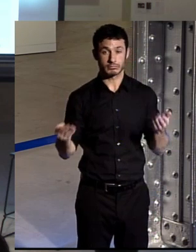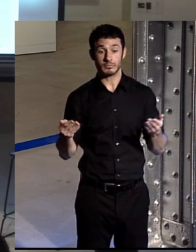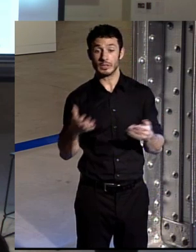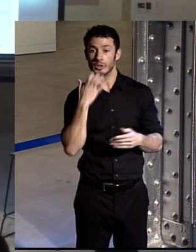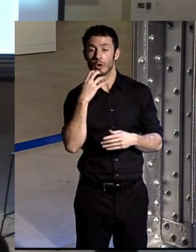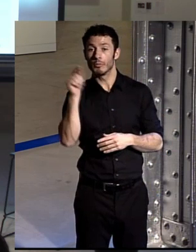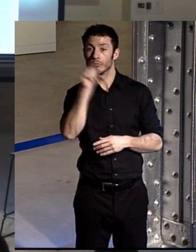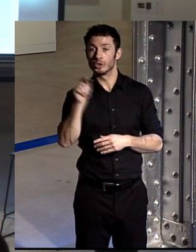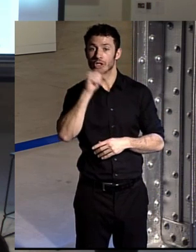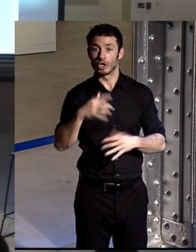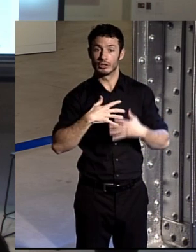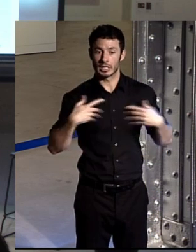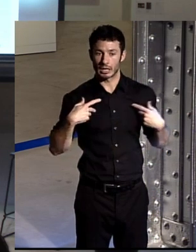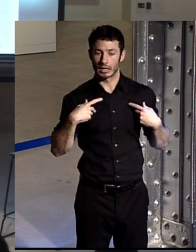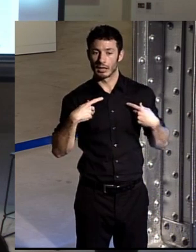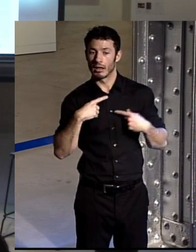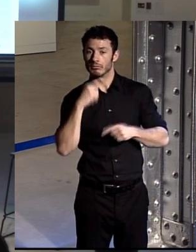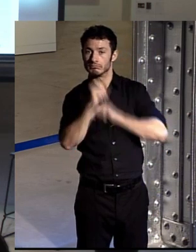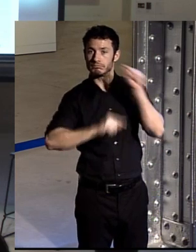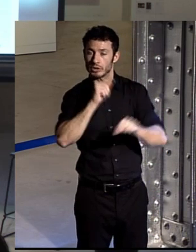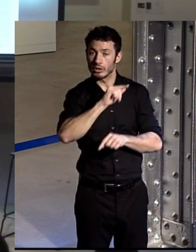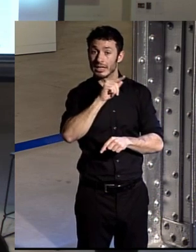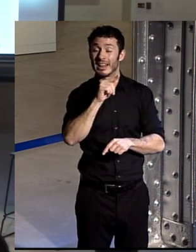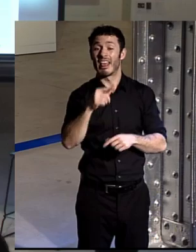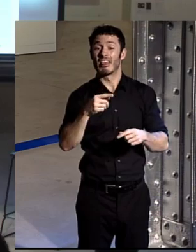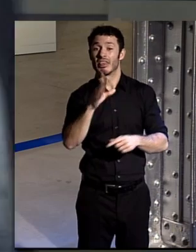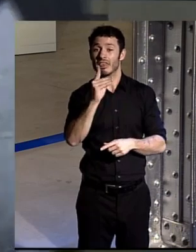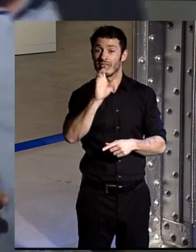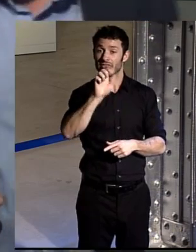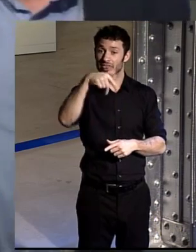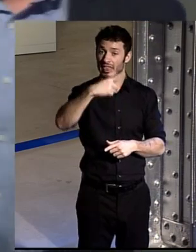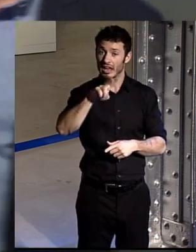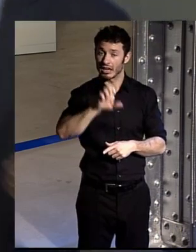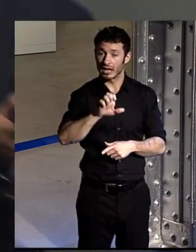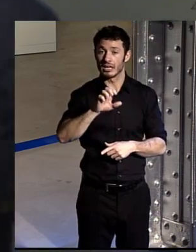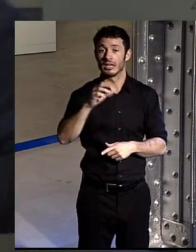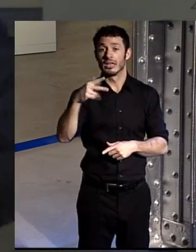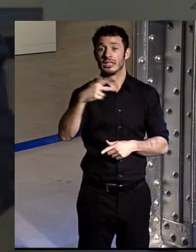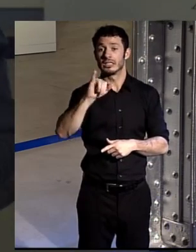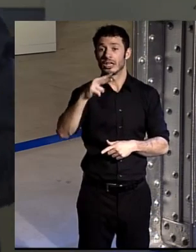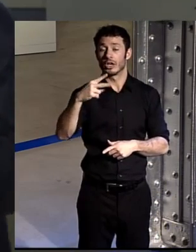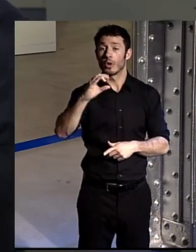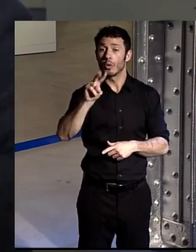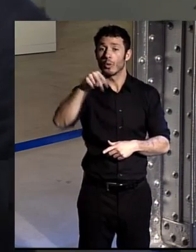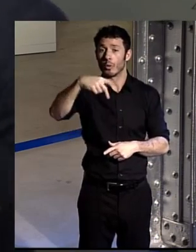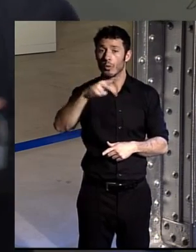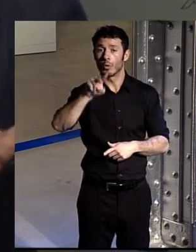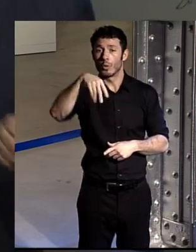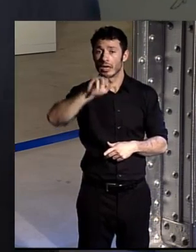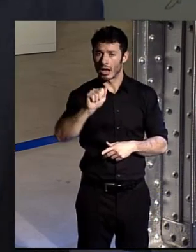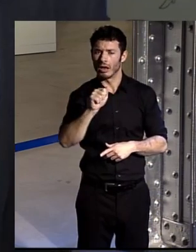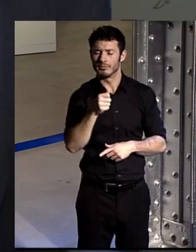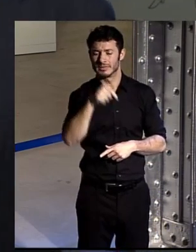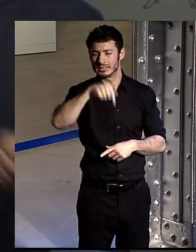tigre, transmite también el dengue y el chikungunya. Y en Europa ha habido casos de dengue y de chikungunya en el